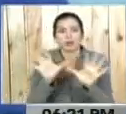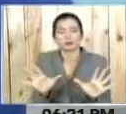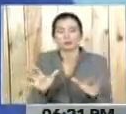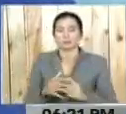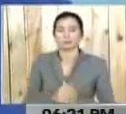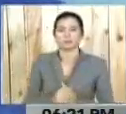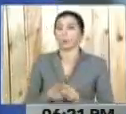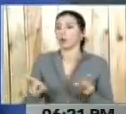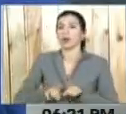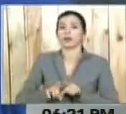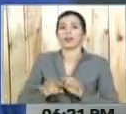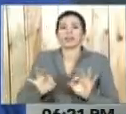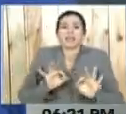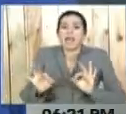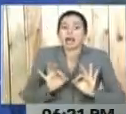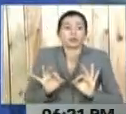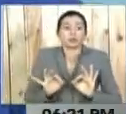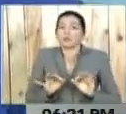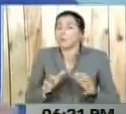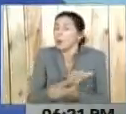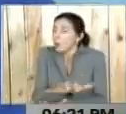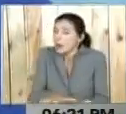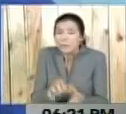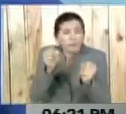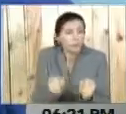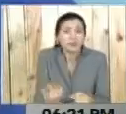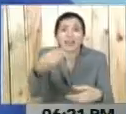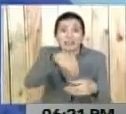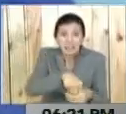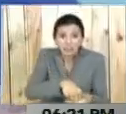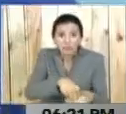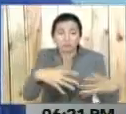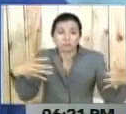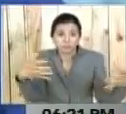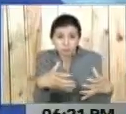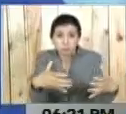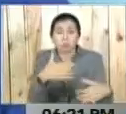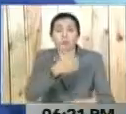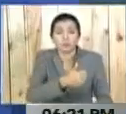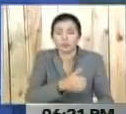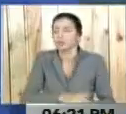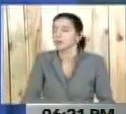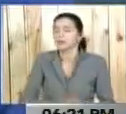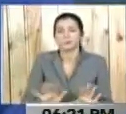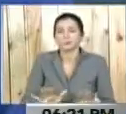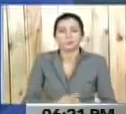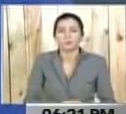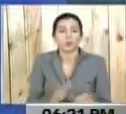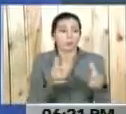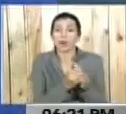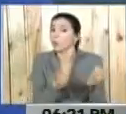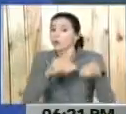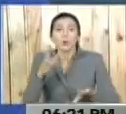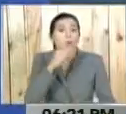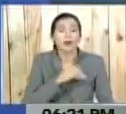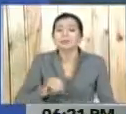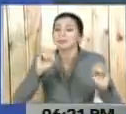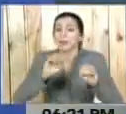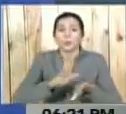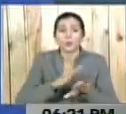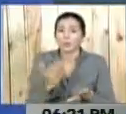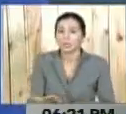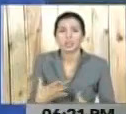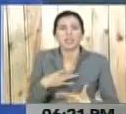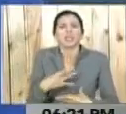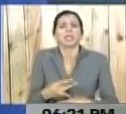drama al interno que tiene la mesa de la unidad, las diferencias, la tragedia que vive de unos sectores que no se portan de acuerdo porque precisamente el